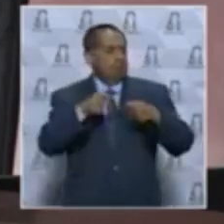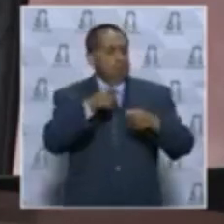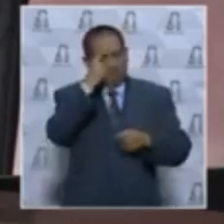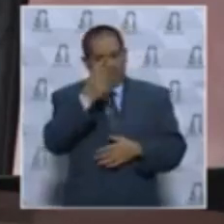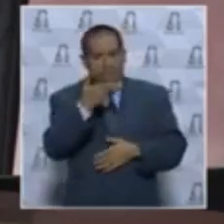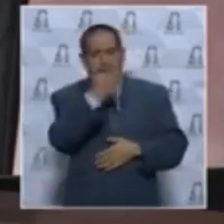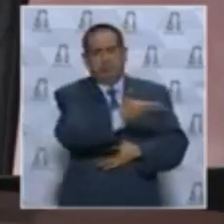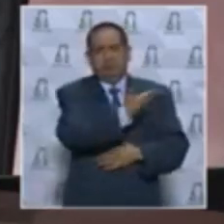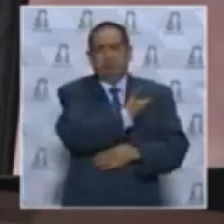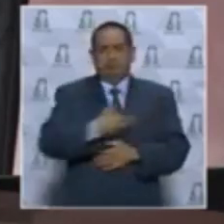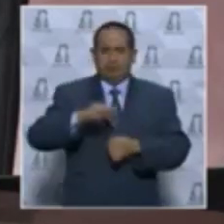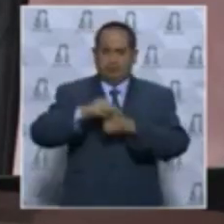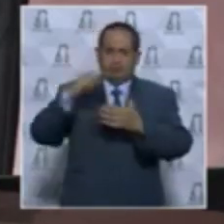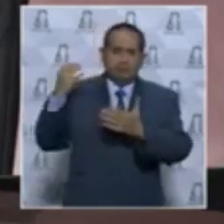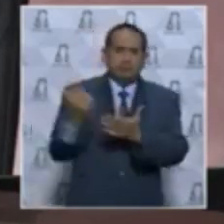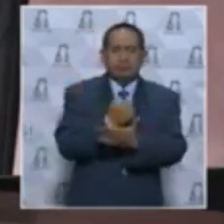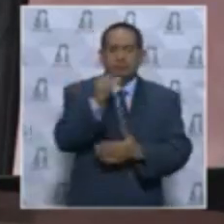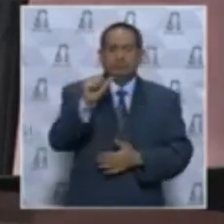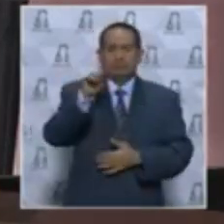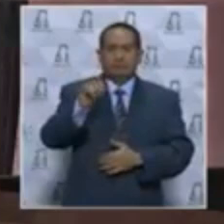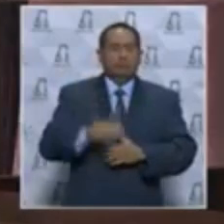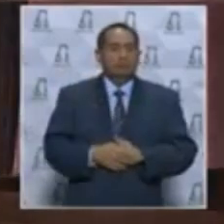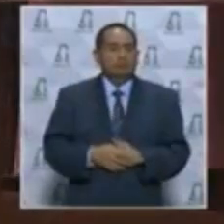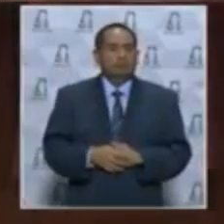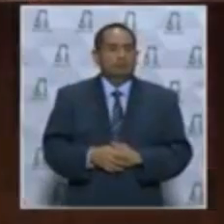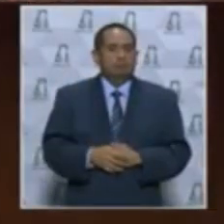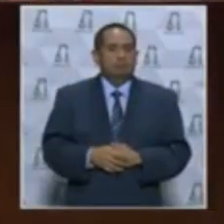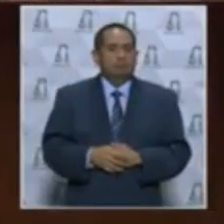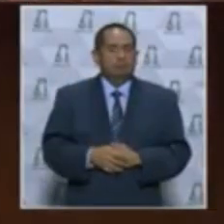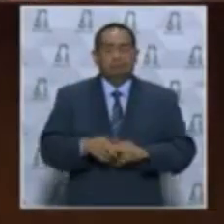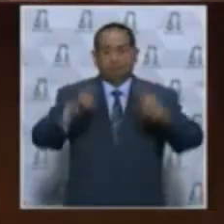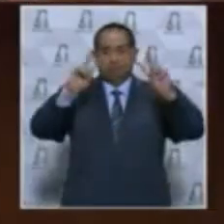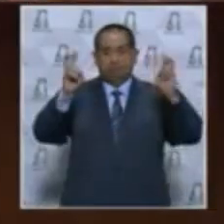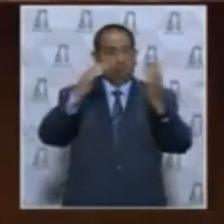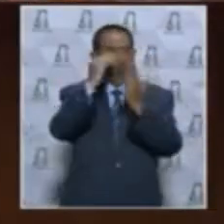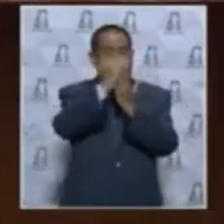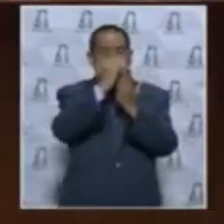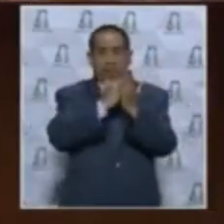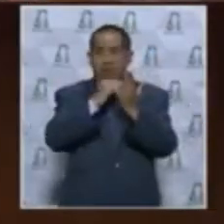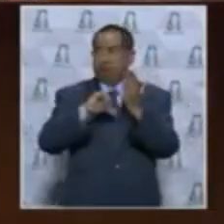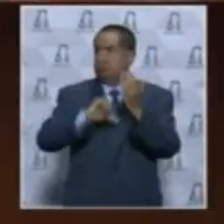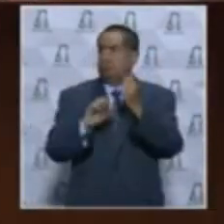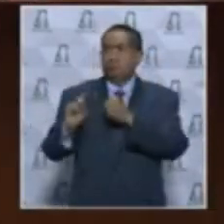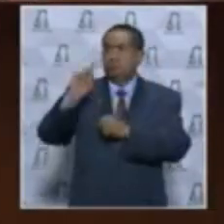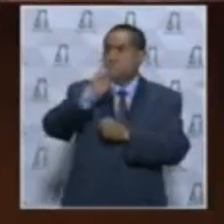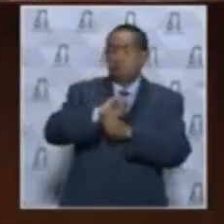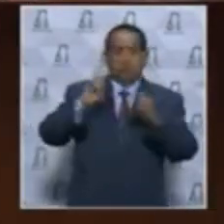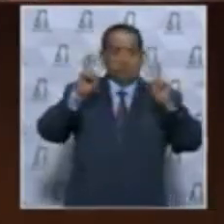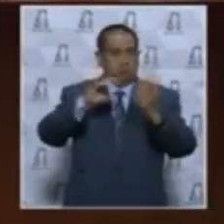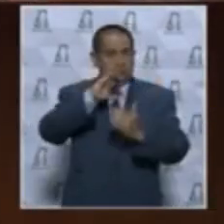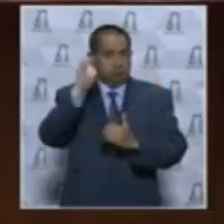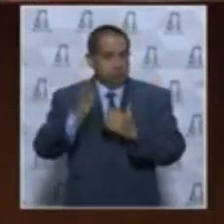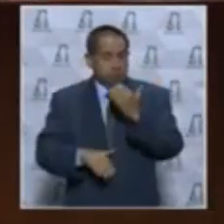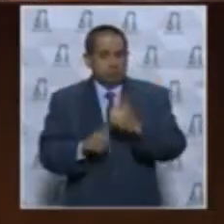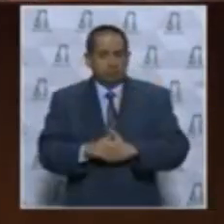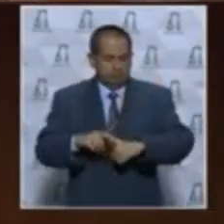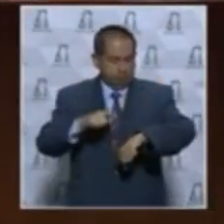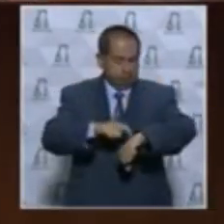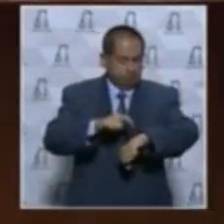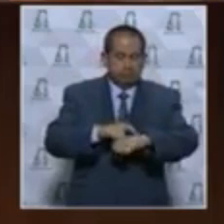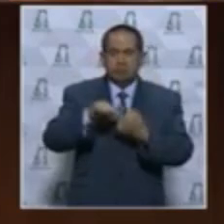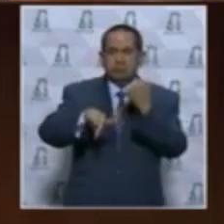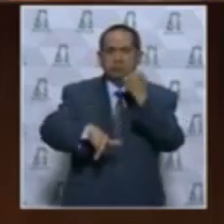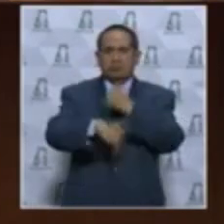presidente electo al haberse agotado el análisis del asunto objeto de esta sesión pública siendo las